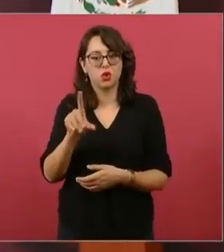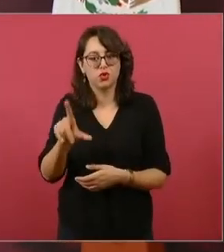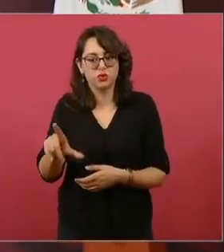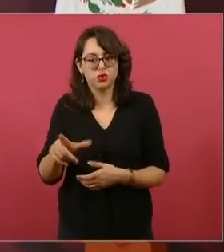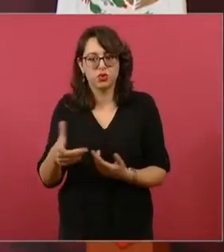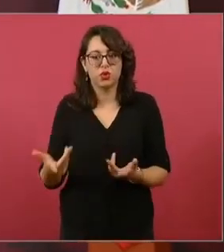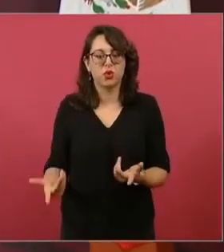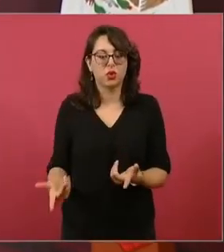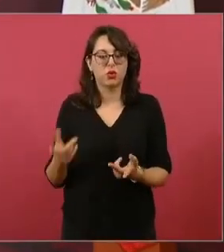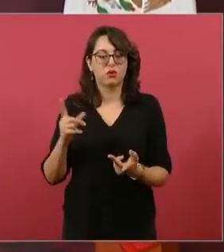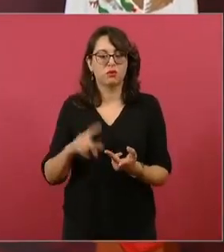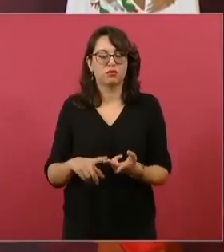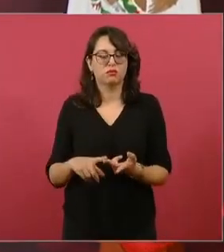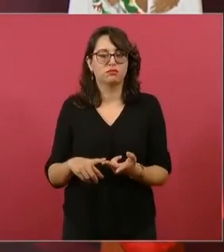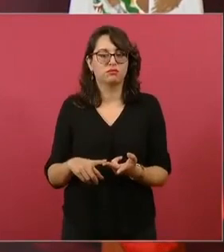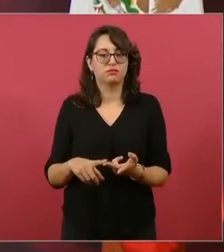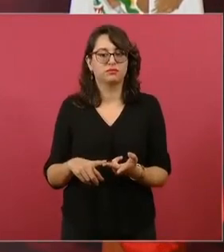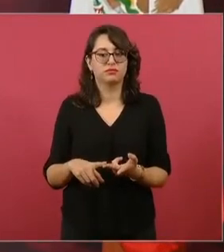y